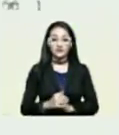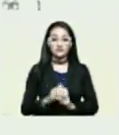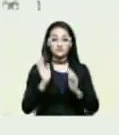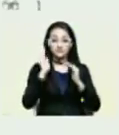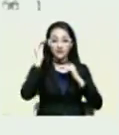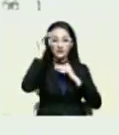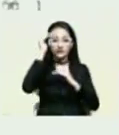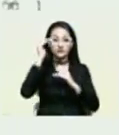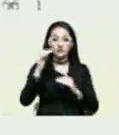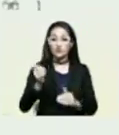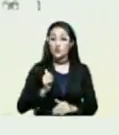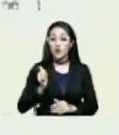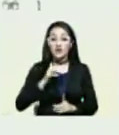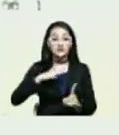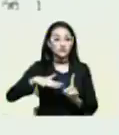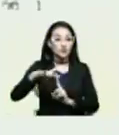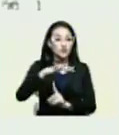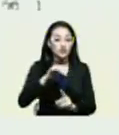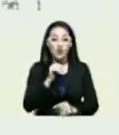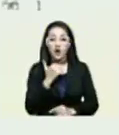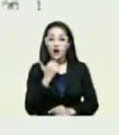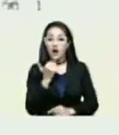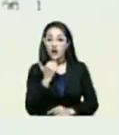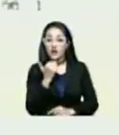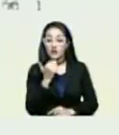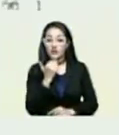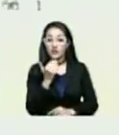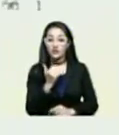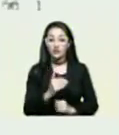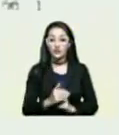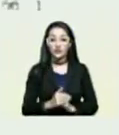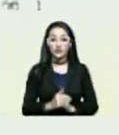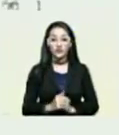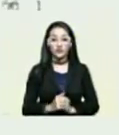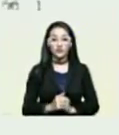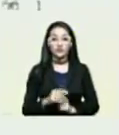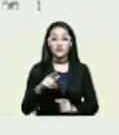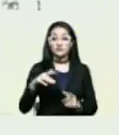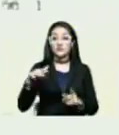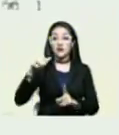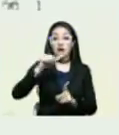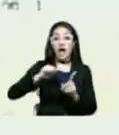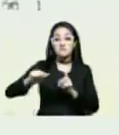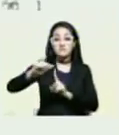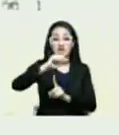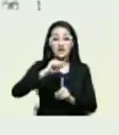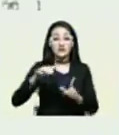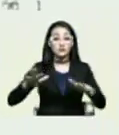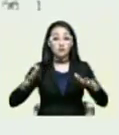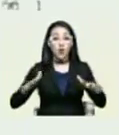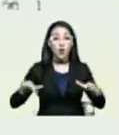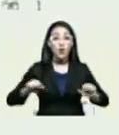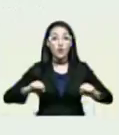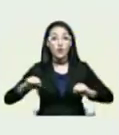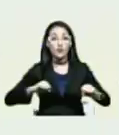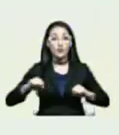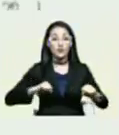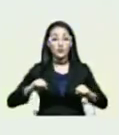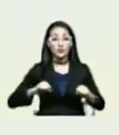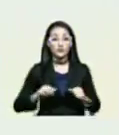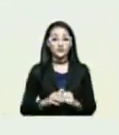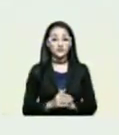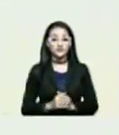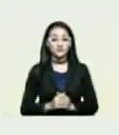atentos ante cualquier situación de estos fenómenos ambientales, de esta amenaza ambiental que es este sismo.